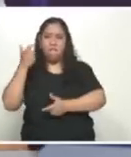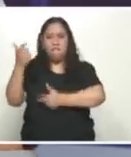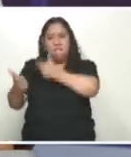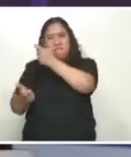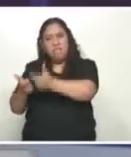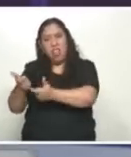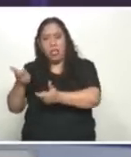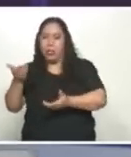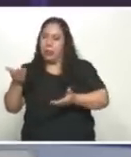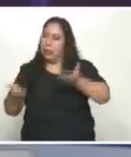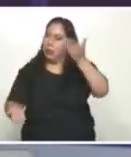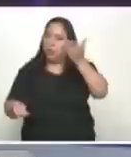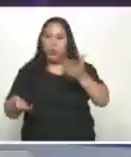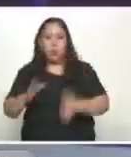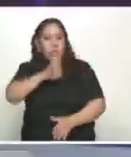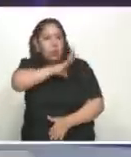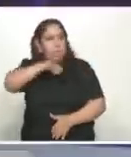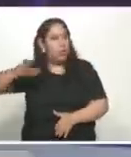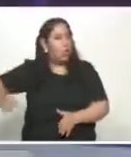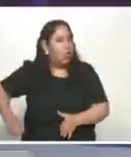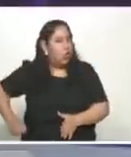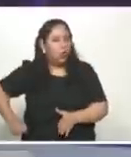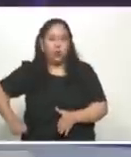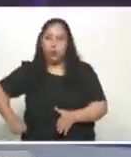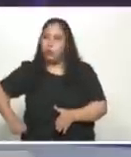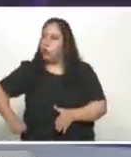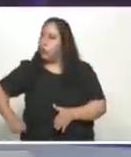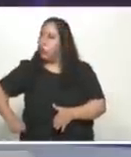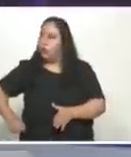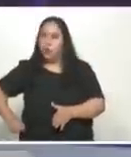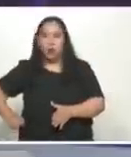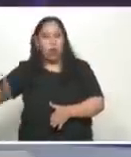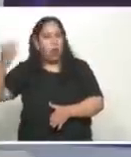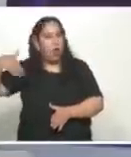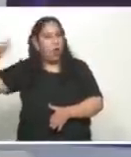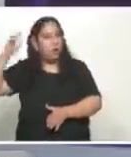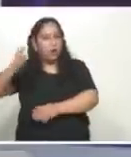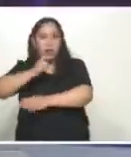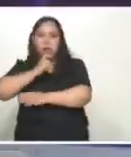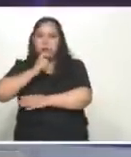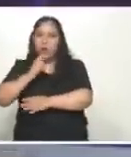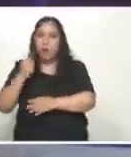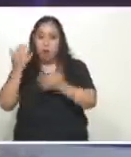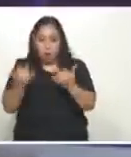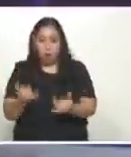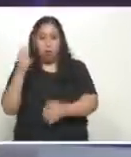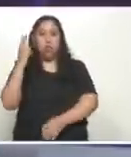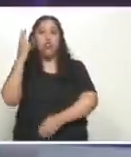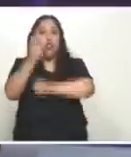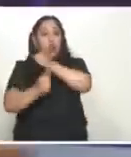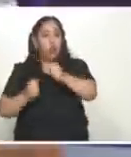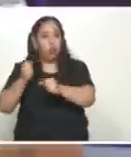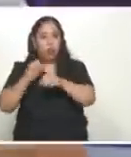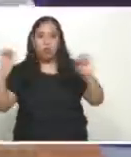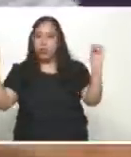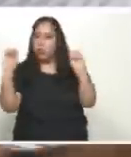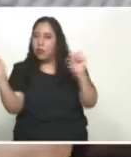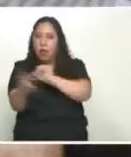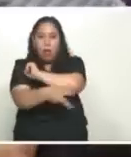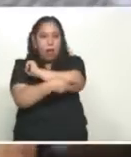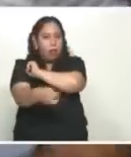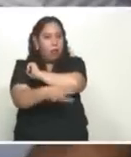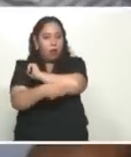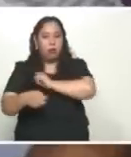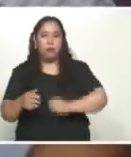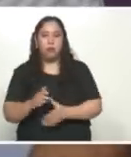un cáncer que se ha detenido. 2 años, Kimberly, que no se ha robado. 2 años que se le ha... Fue